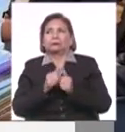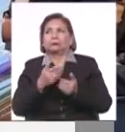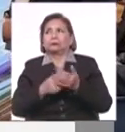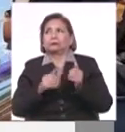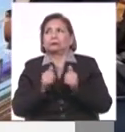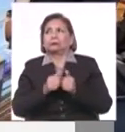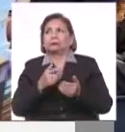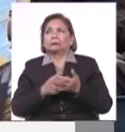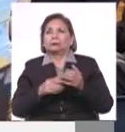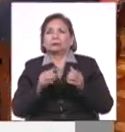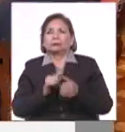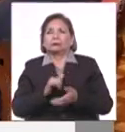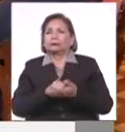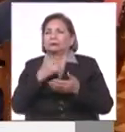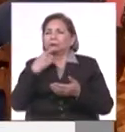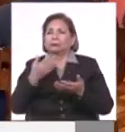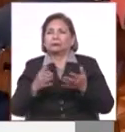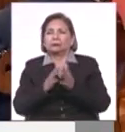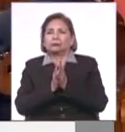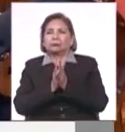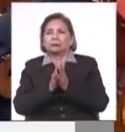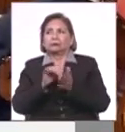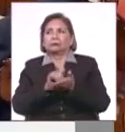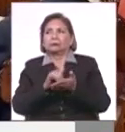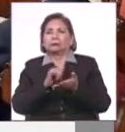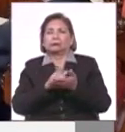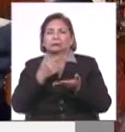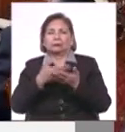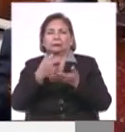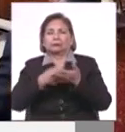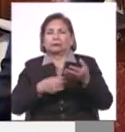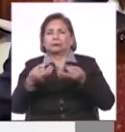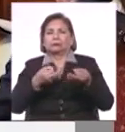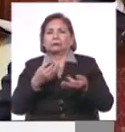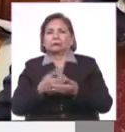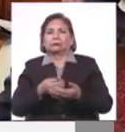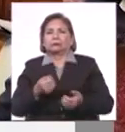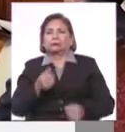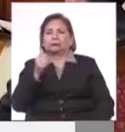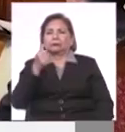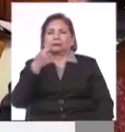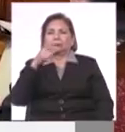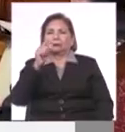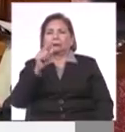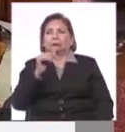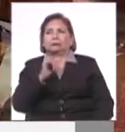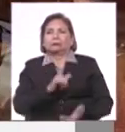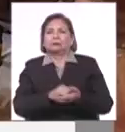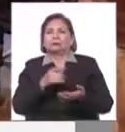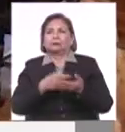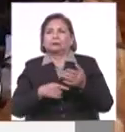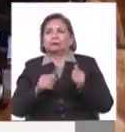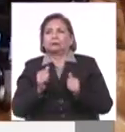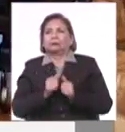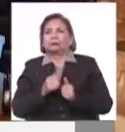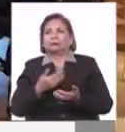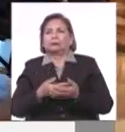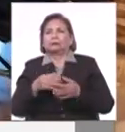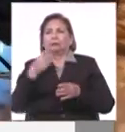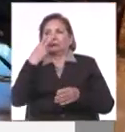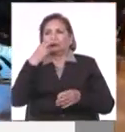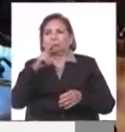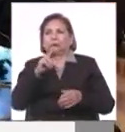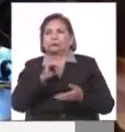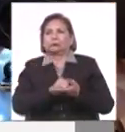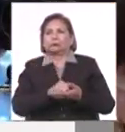2 de Sullana en Piura, quien solicitó una partida presupuestal de 10 millones de soles para la contratación de